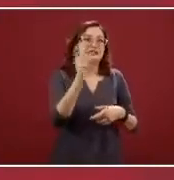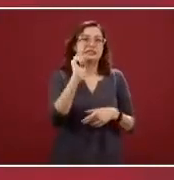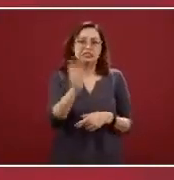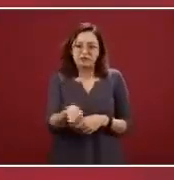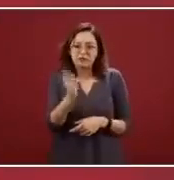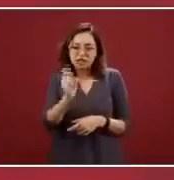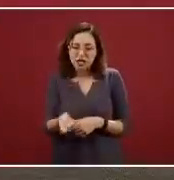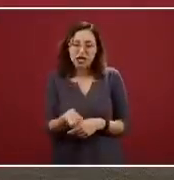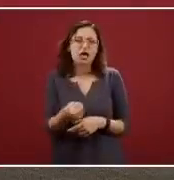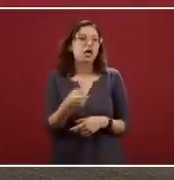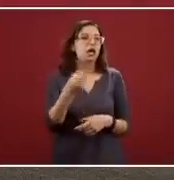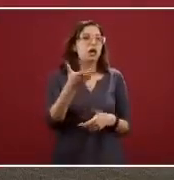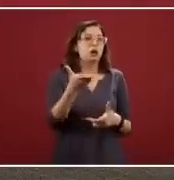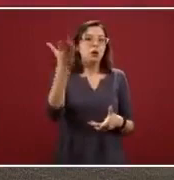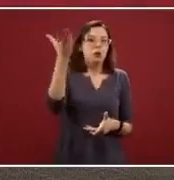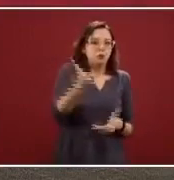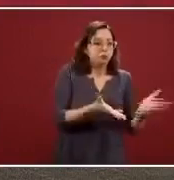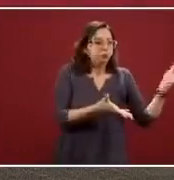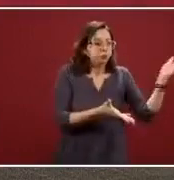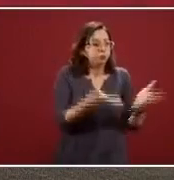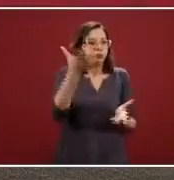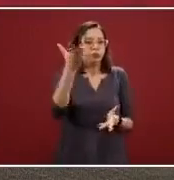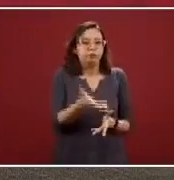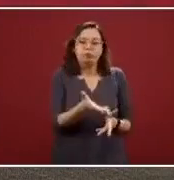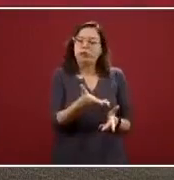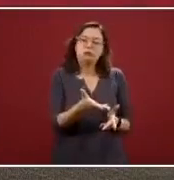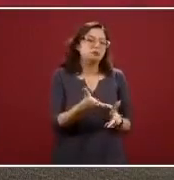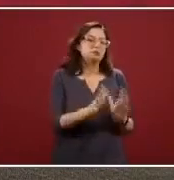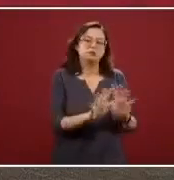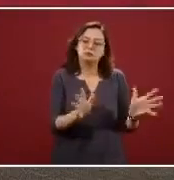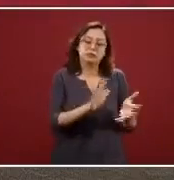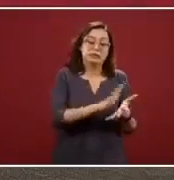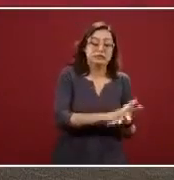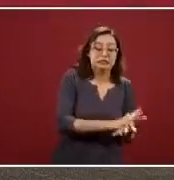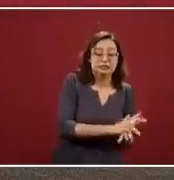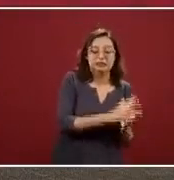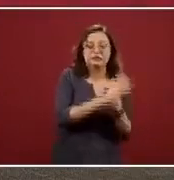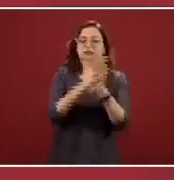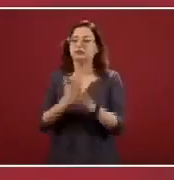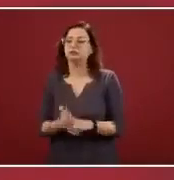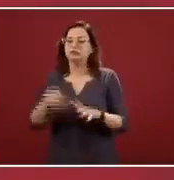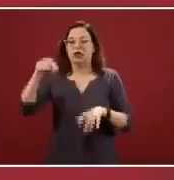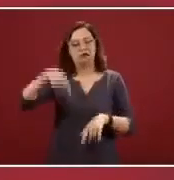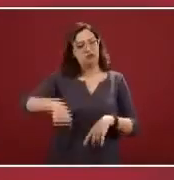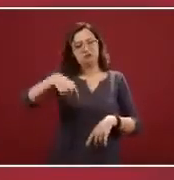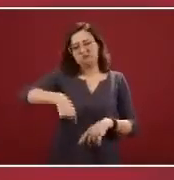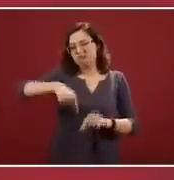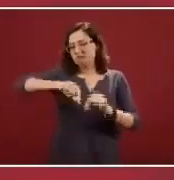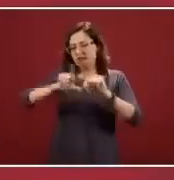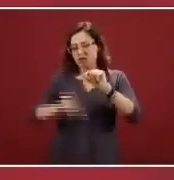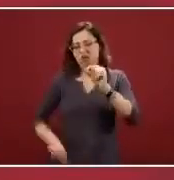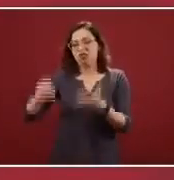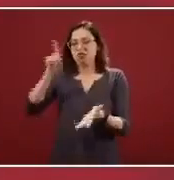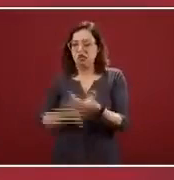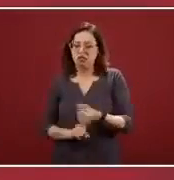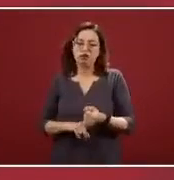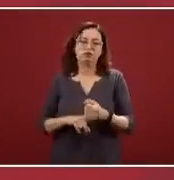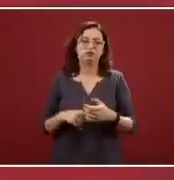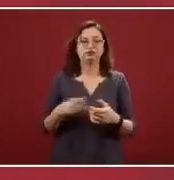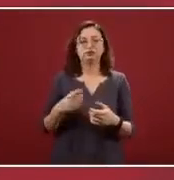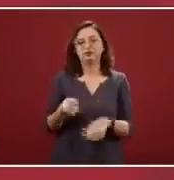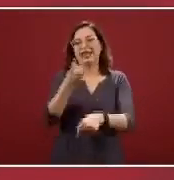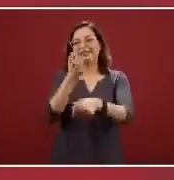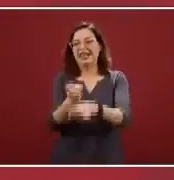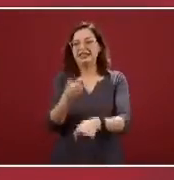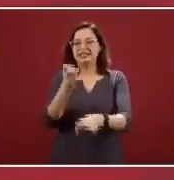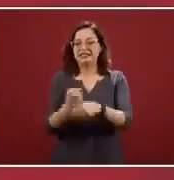asociados a importación, decíamos, inicia ya con el riesgo de transmisión de tercera o mayor generación, que es la